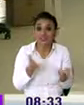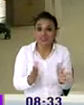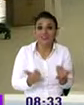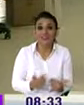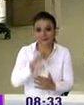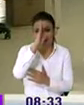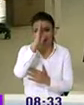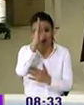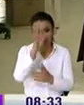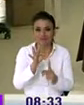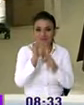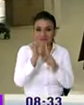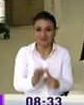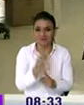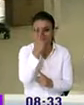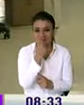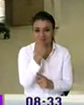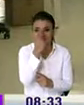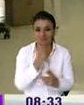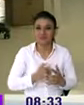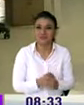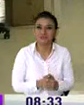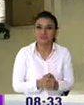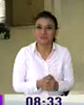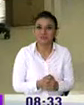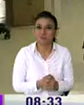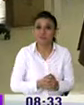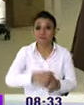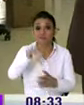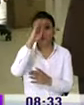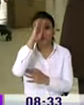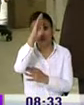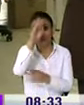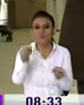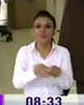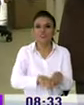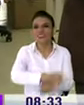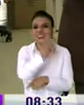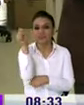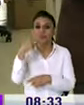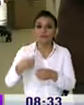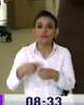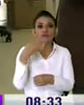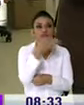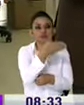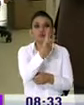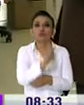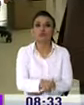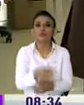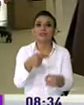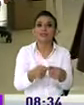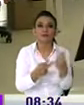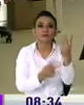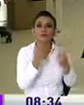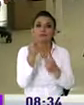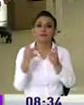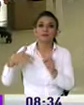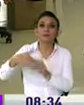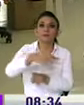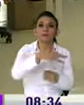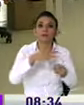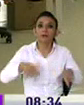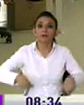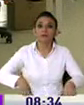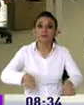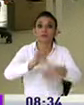Capi Peseta y nuestro segmento de buen humor. Bueno, ahí está el superhéroe de la ciudad. Él está rondando el sur de Quito y llegó al Parque Lineal de la